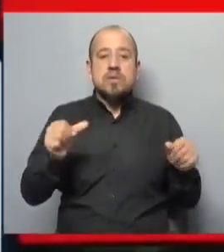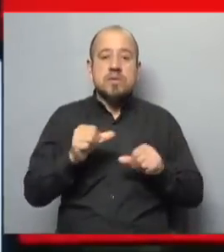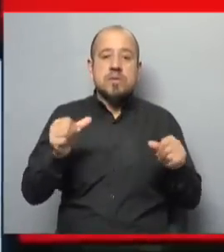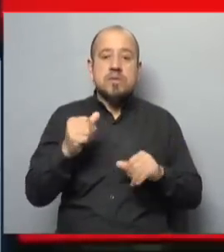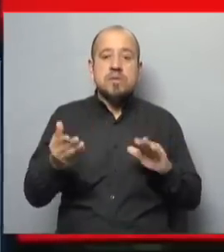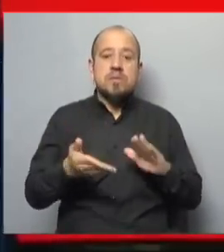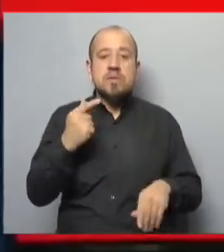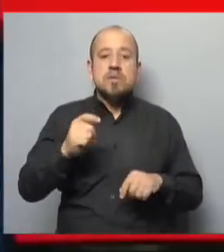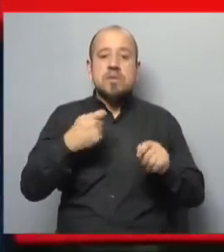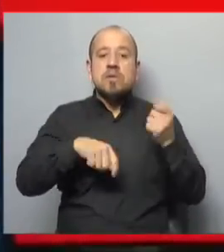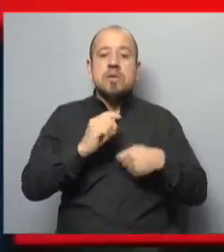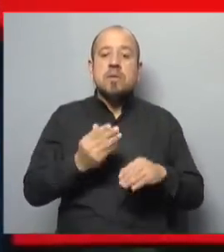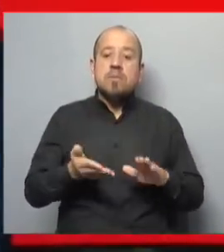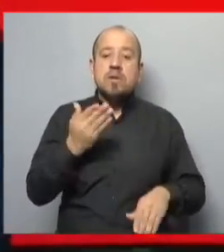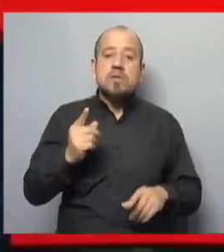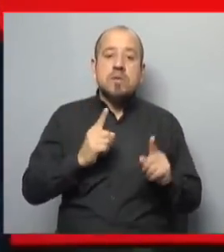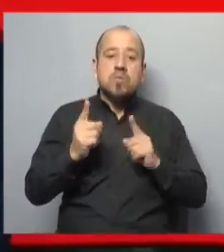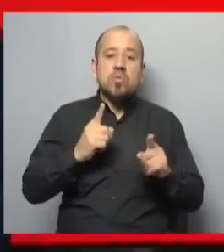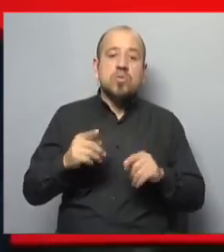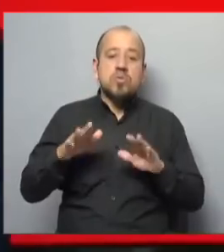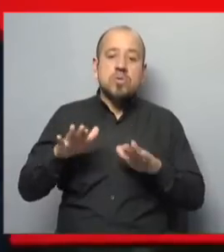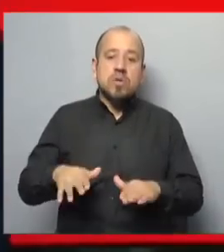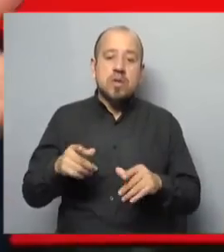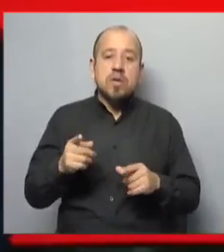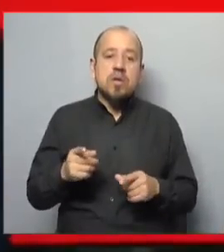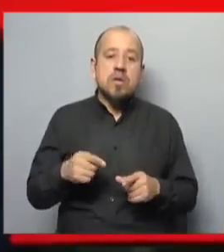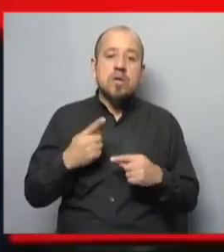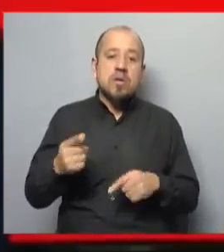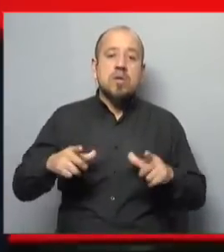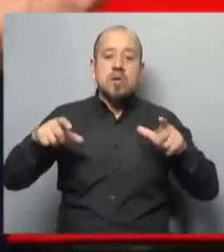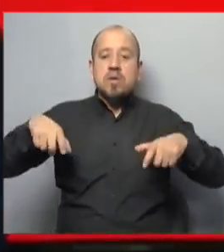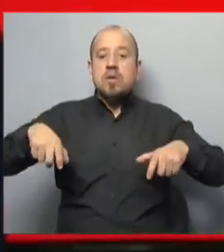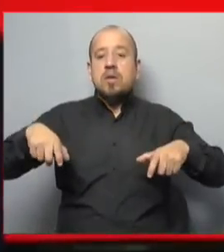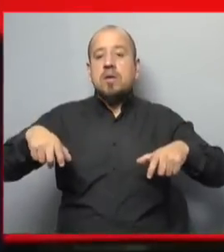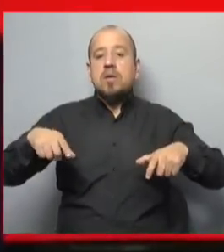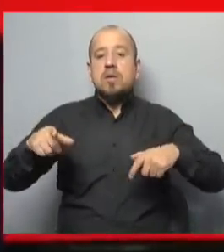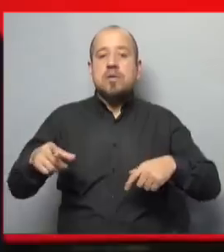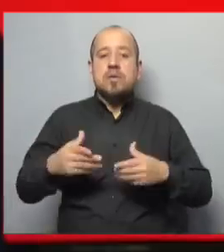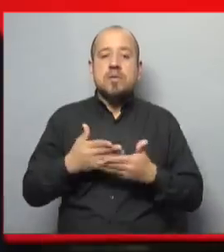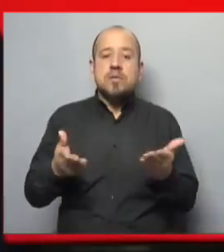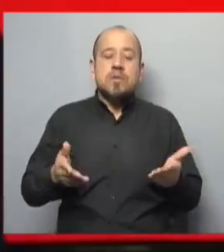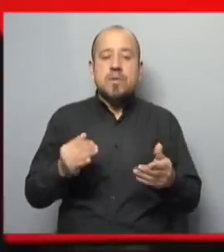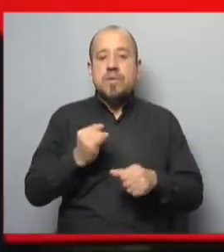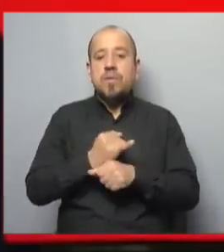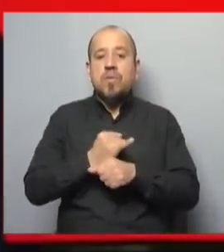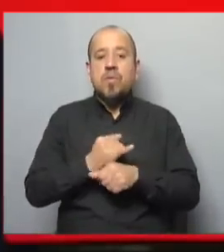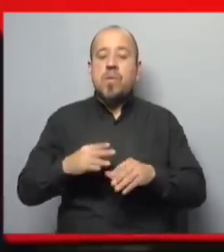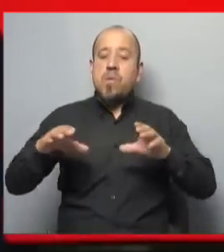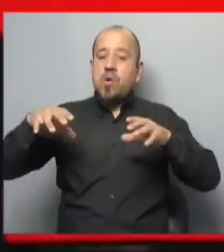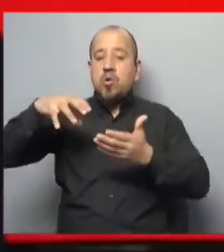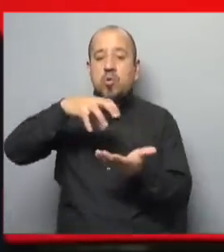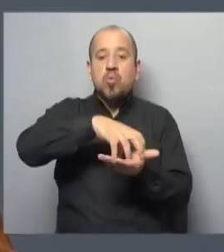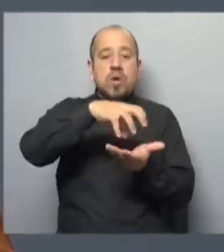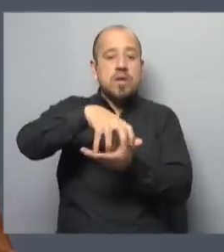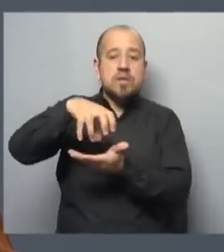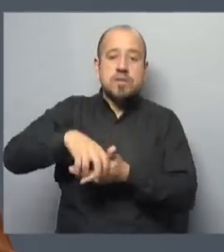venderán más también pero bueno tener la opción que alguno que eso es un elemento los campos de juegos la classe la cuestión institucional las infraestructuras o se hizo está